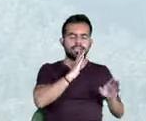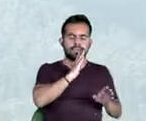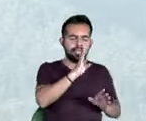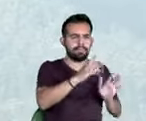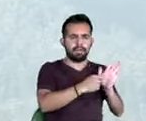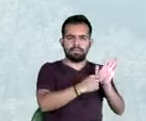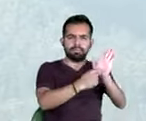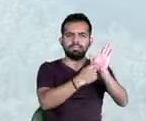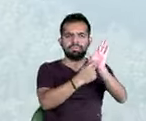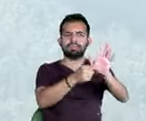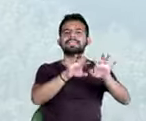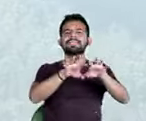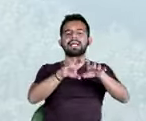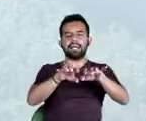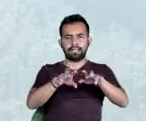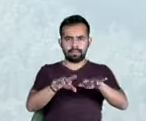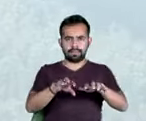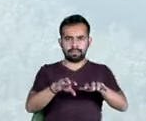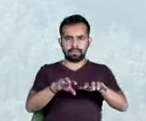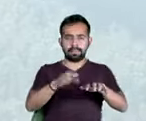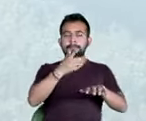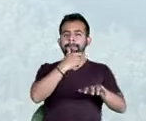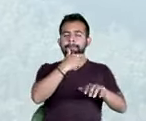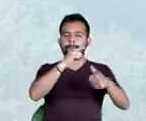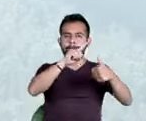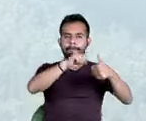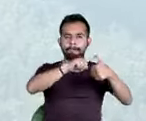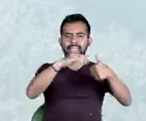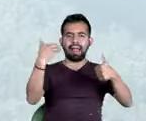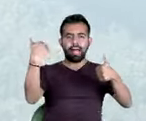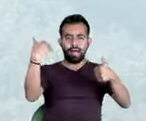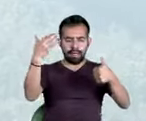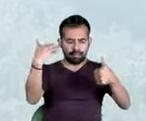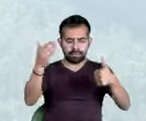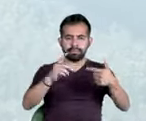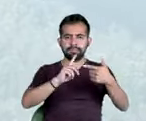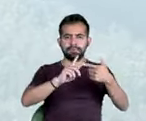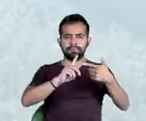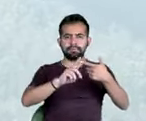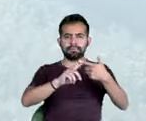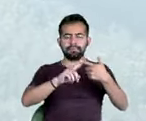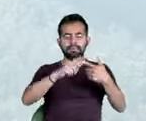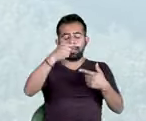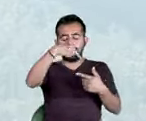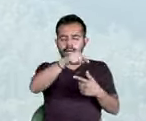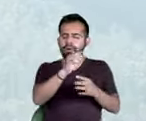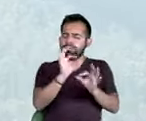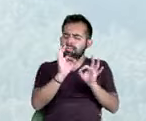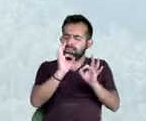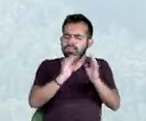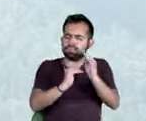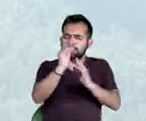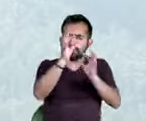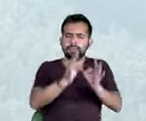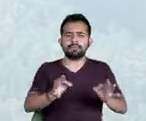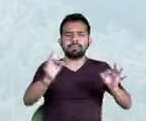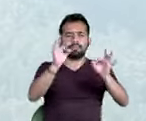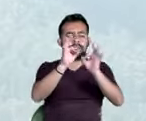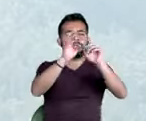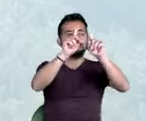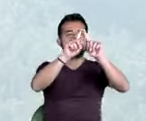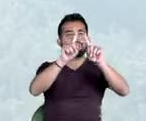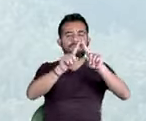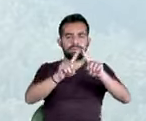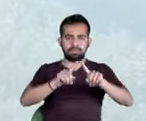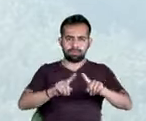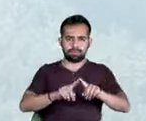las secretarías. Se constituyen el gabinete de la alcaldía y tienen la tarea fundamental de dar rectoría en los distintos campos que